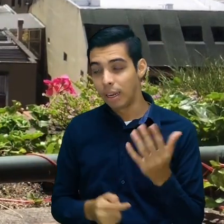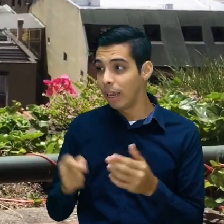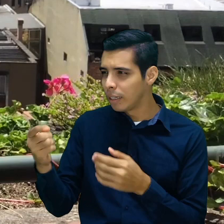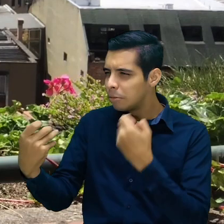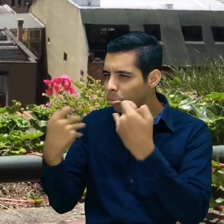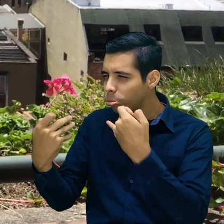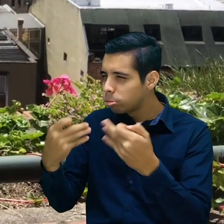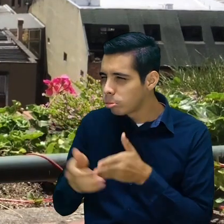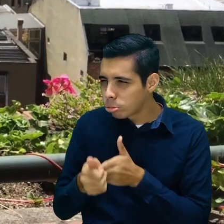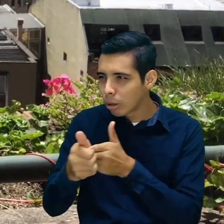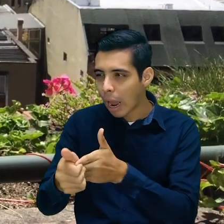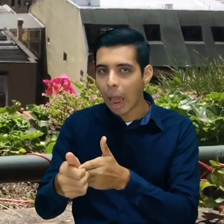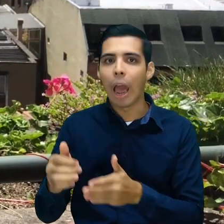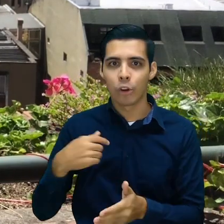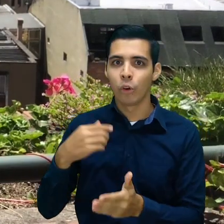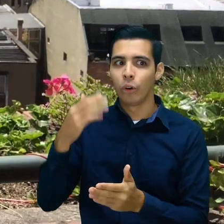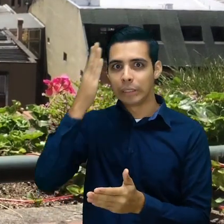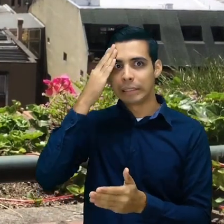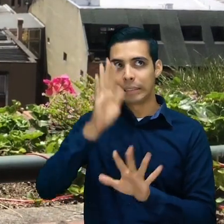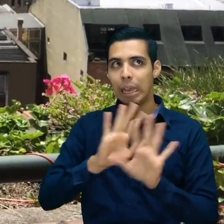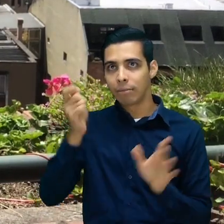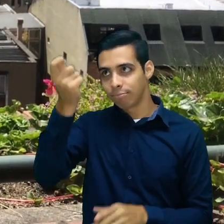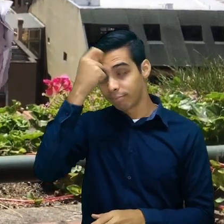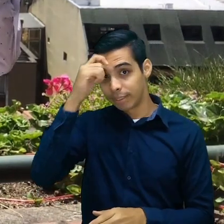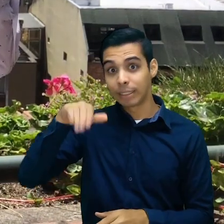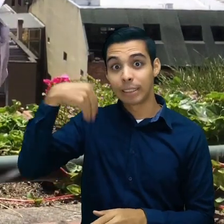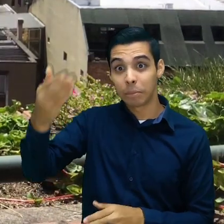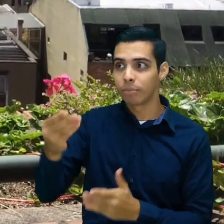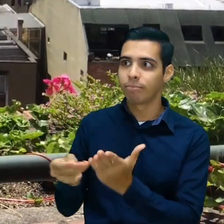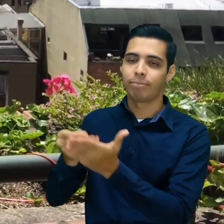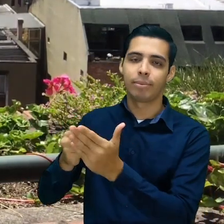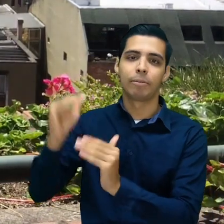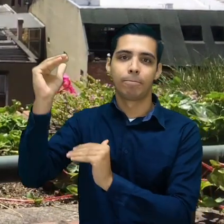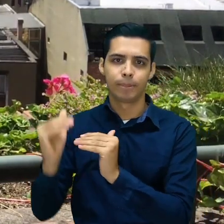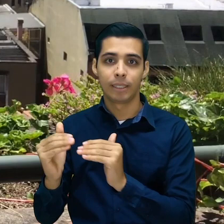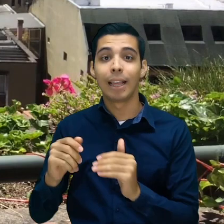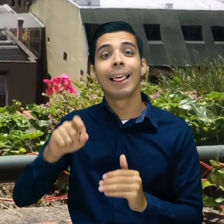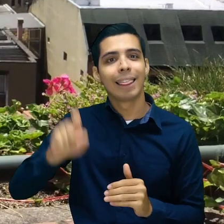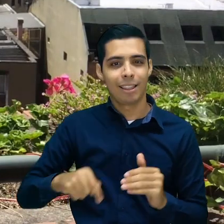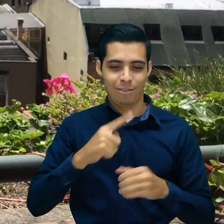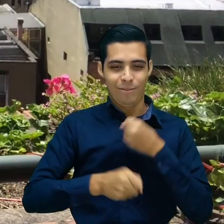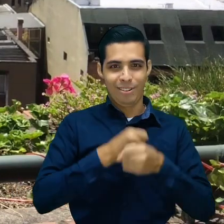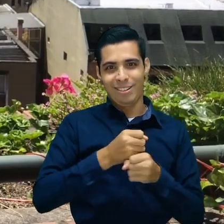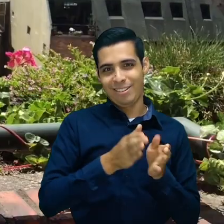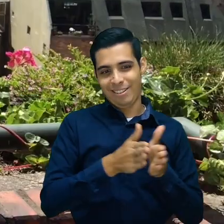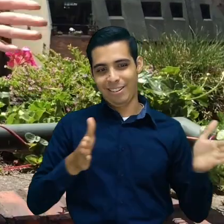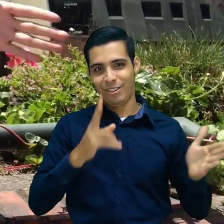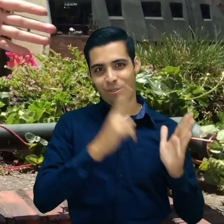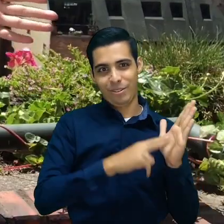esa base en la declaración y que tengamos que pagar menos. Pero mucho ojo, debe hacerse este año para que se vea reflejado en el siguiente.